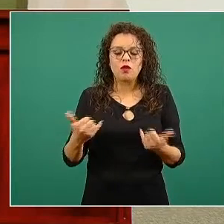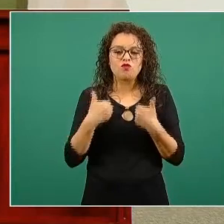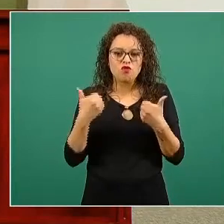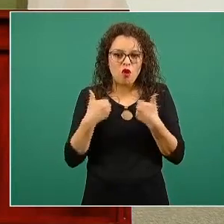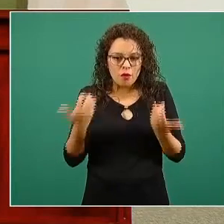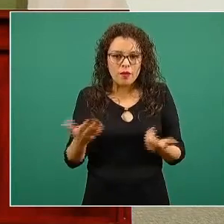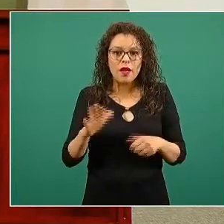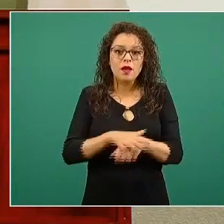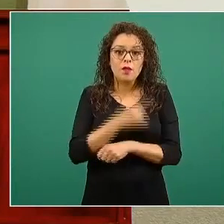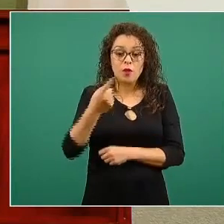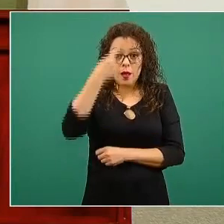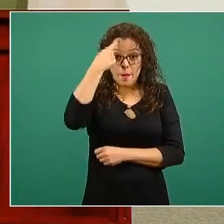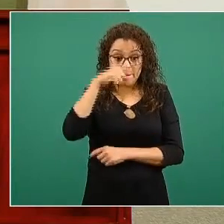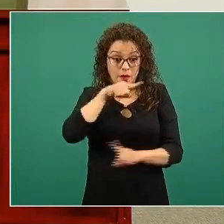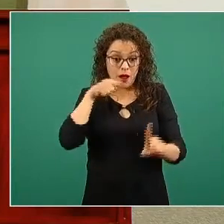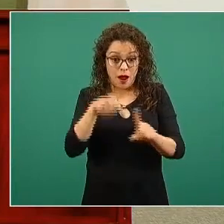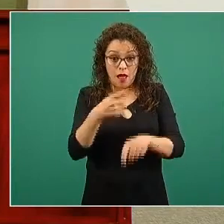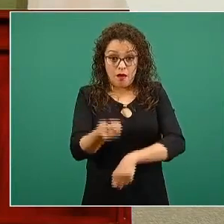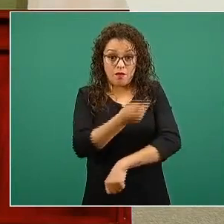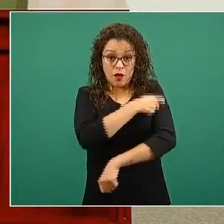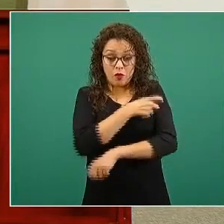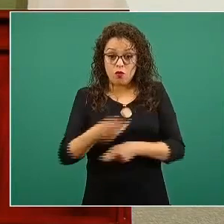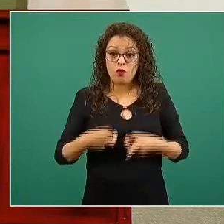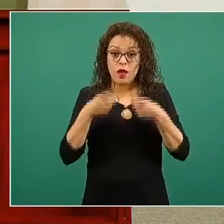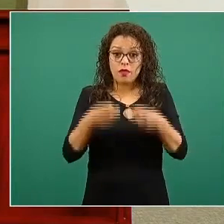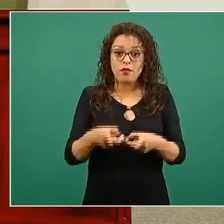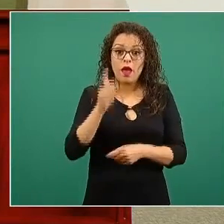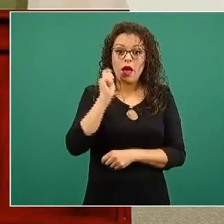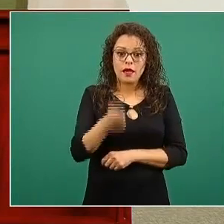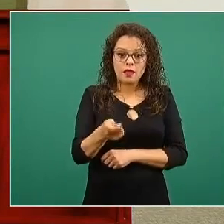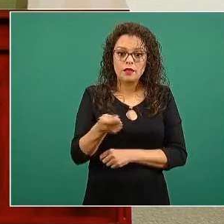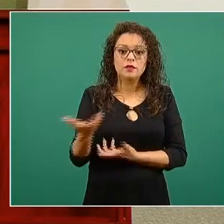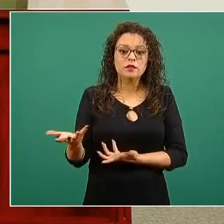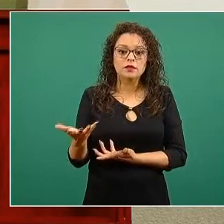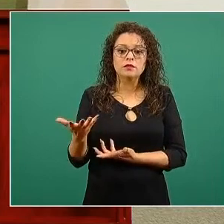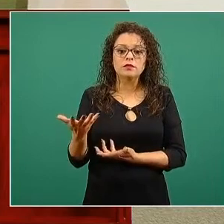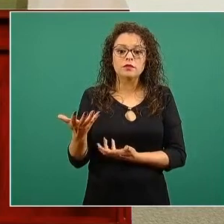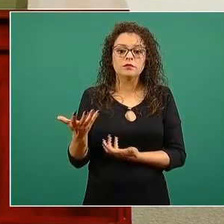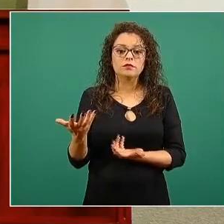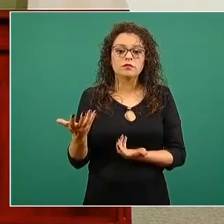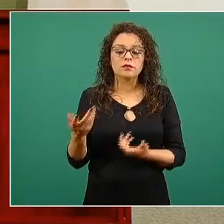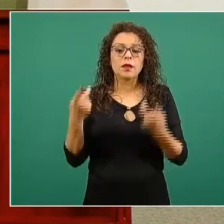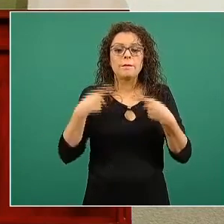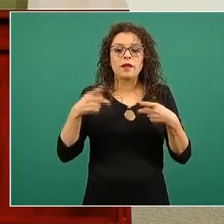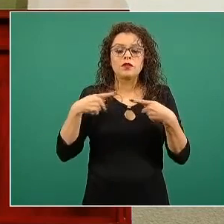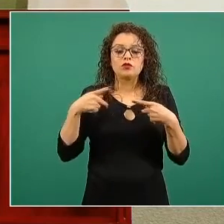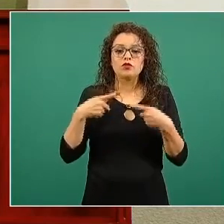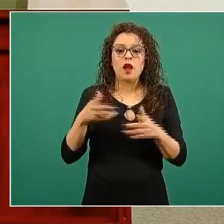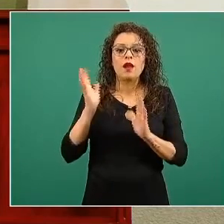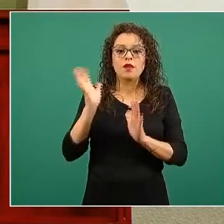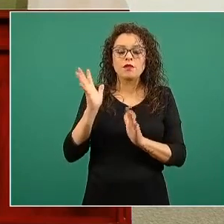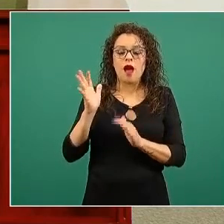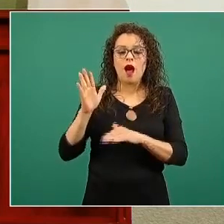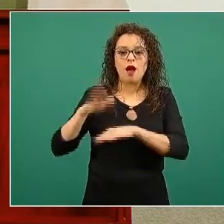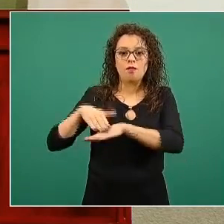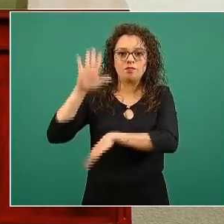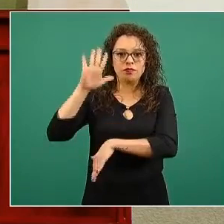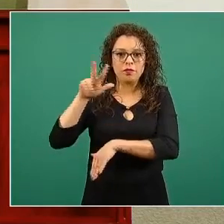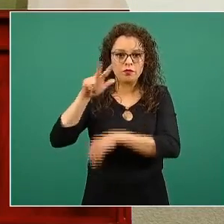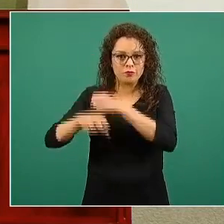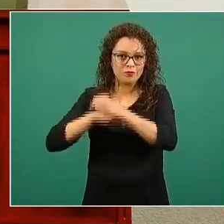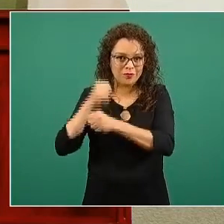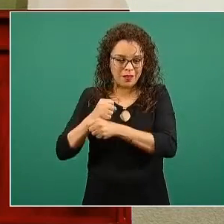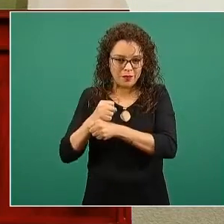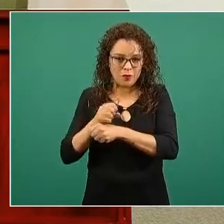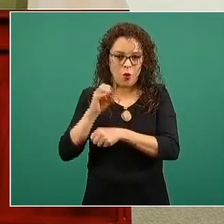para las vacunas que se aplican a mayores de edad, como es en el caso ahora de COVID, recordemos que para la gran mayoría de vacunas